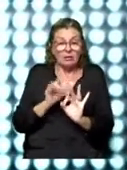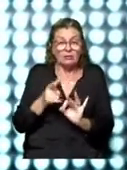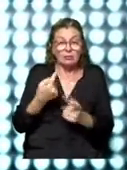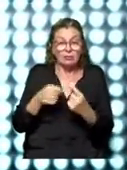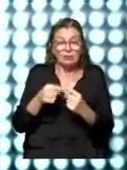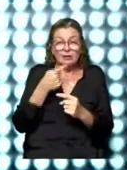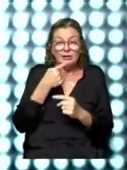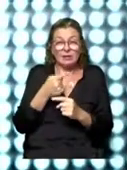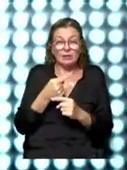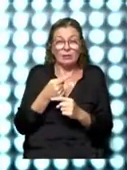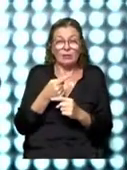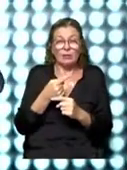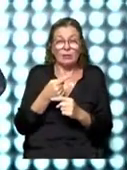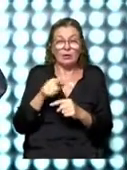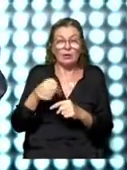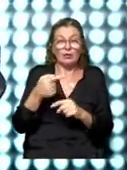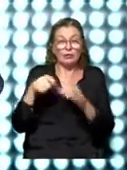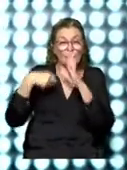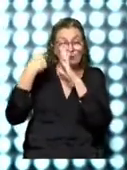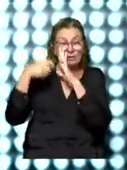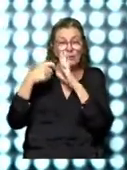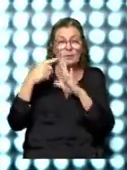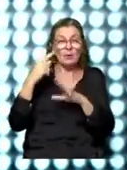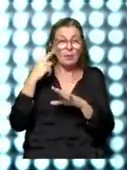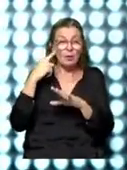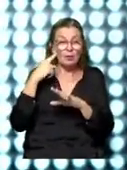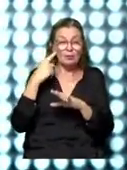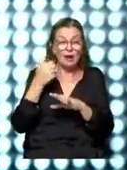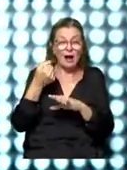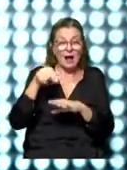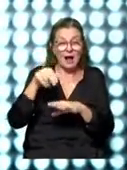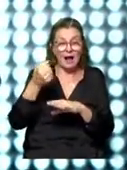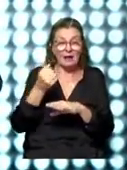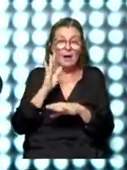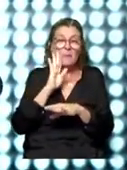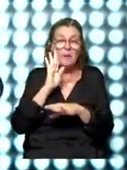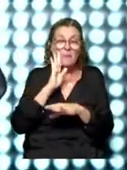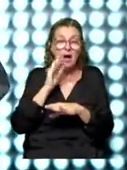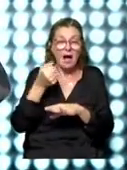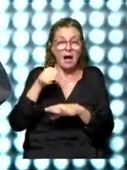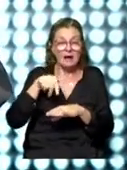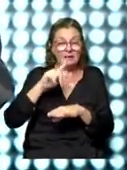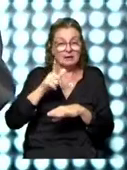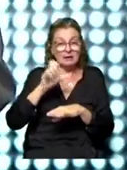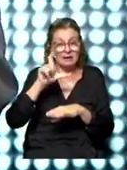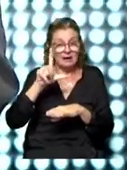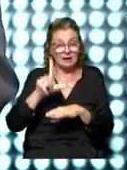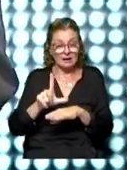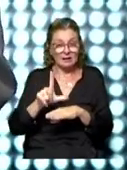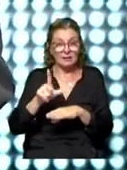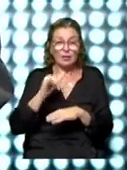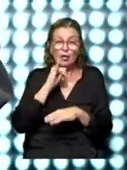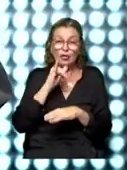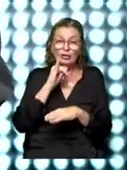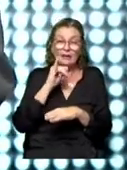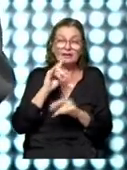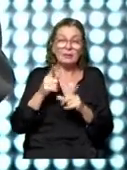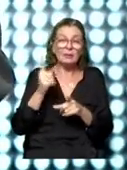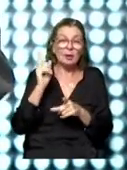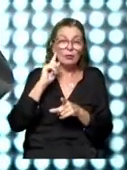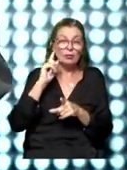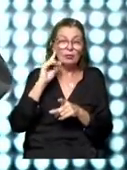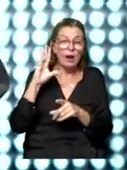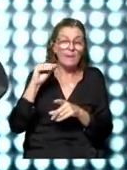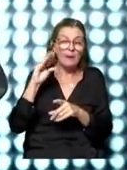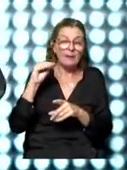destacar, Josema, en otro té, y vamos a escuchar a Ana Bustamante, es la mamá de Ángel, y quiero contarles que vamos a escuchar un audio